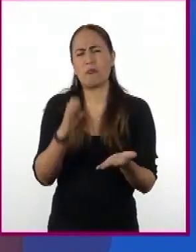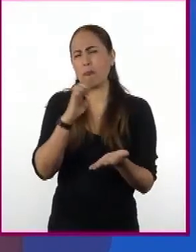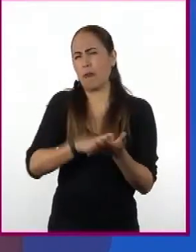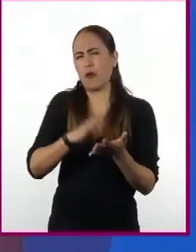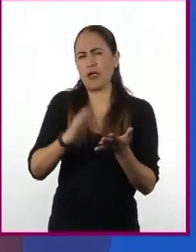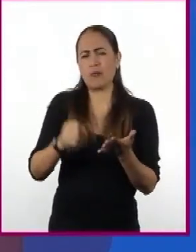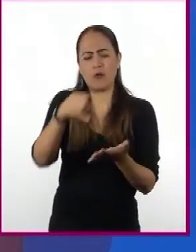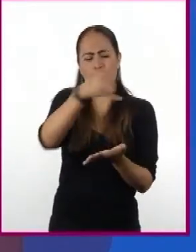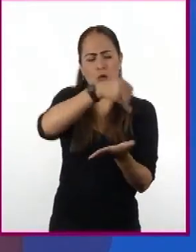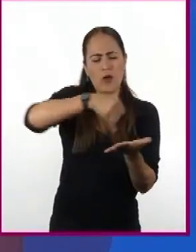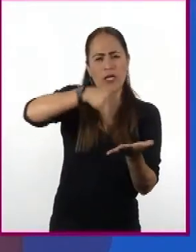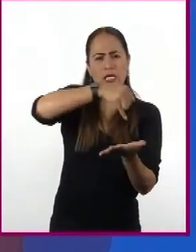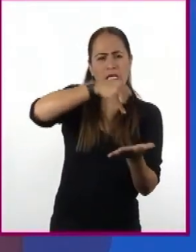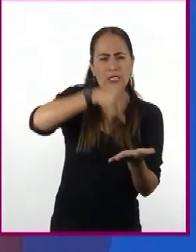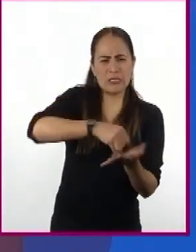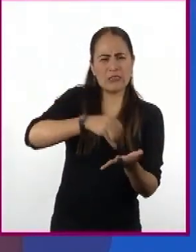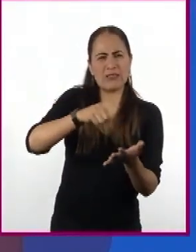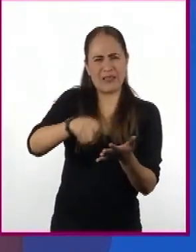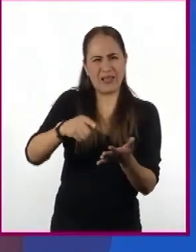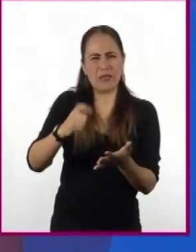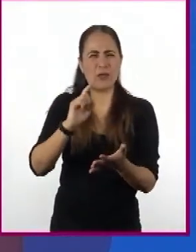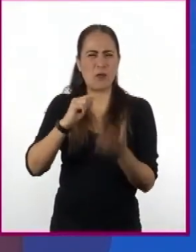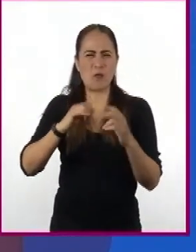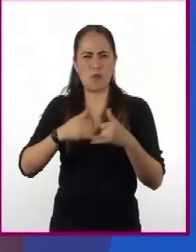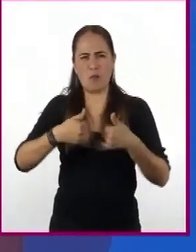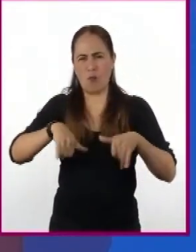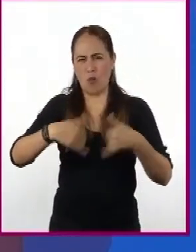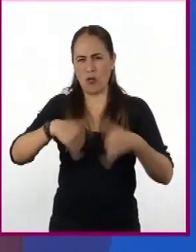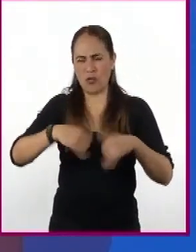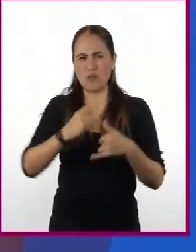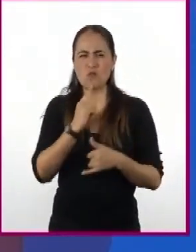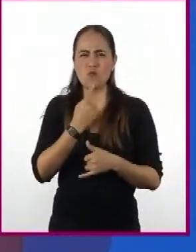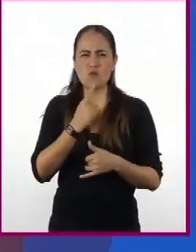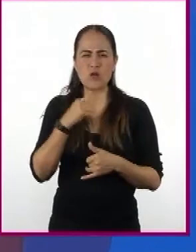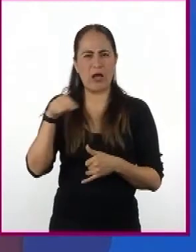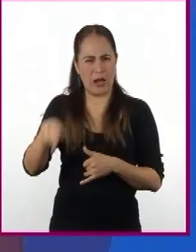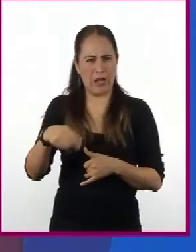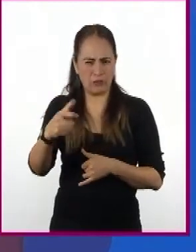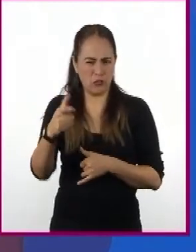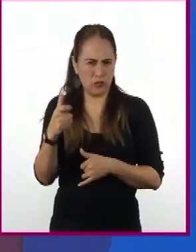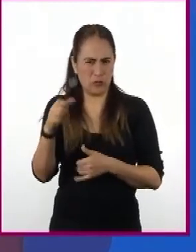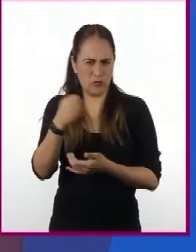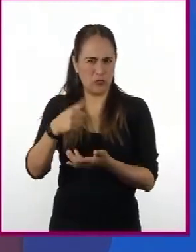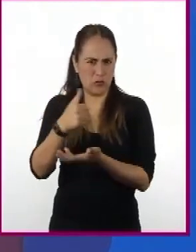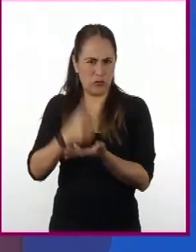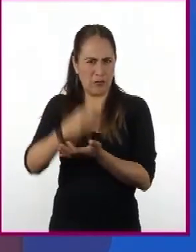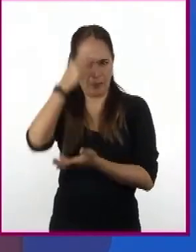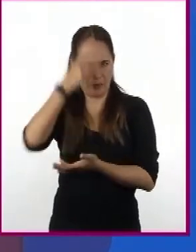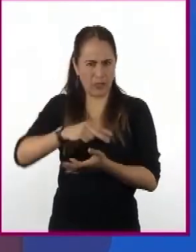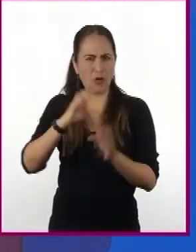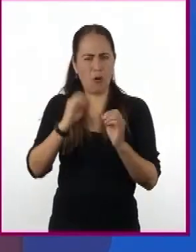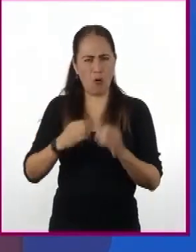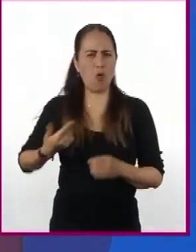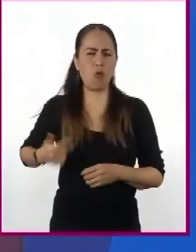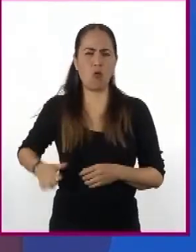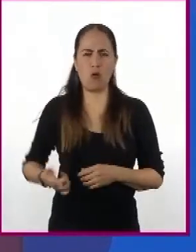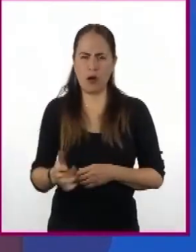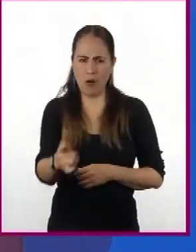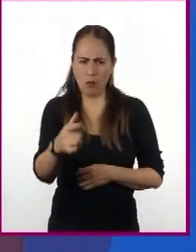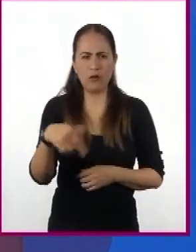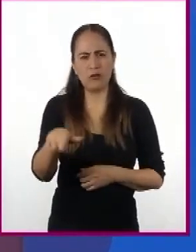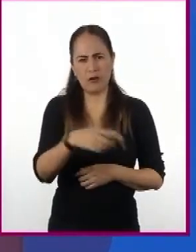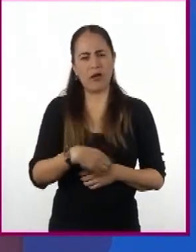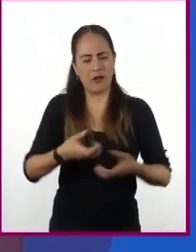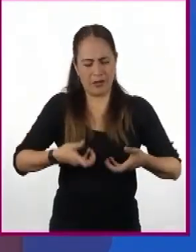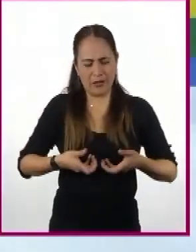de las Muñecas de Xochimilco, en la Ciudad de México. También puede ser el Callejón del Beso de Guanajuato. Y